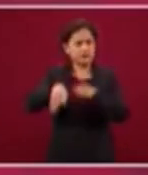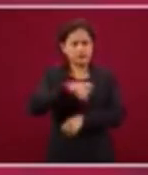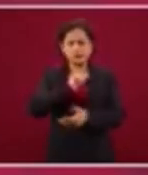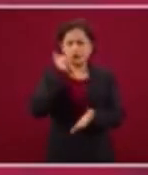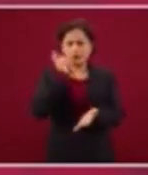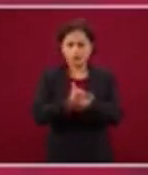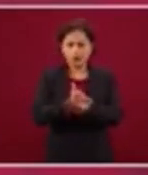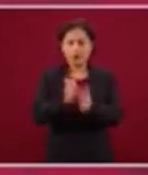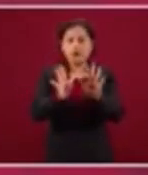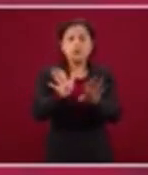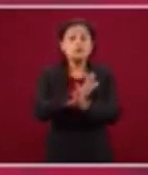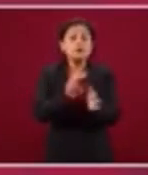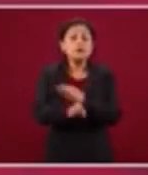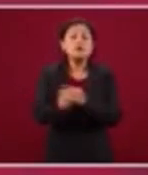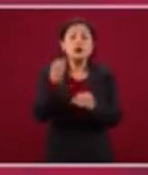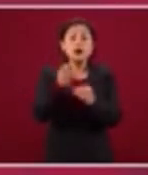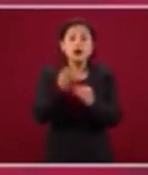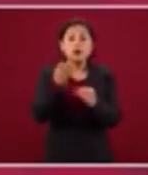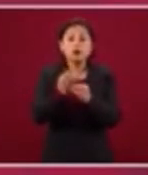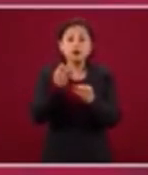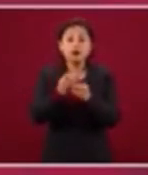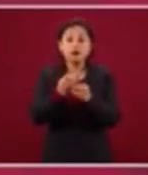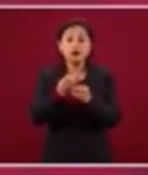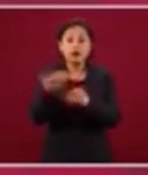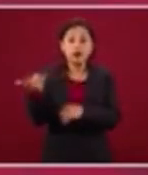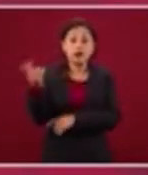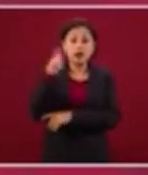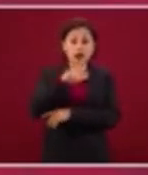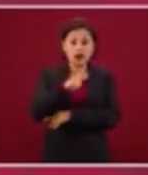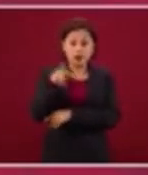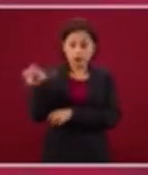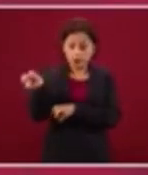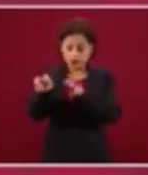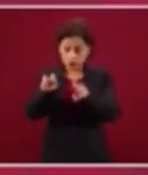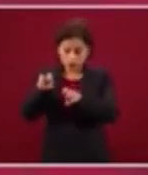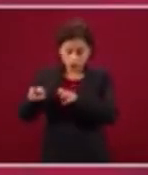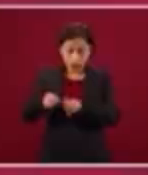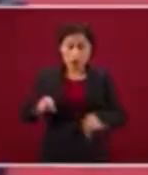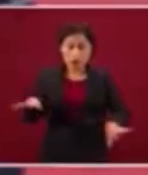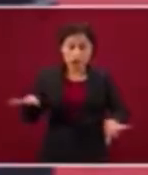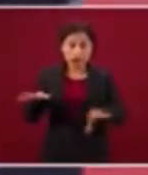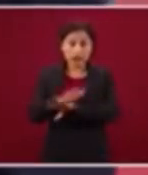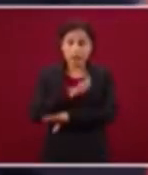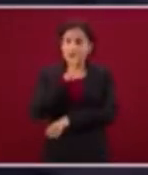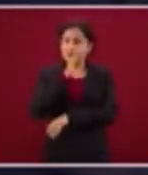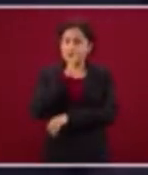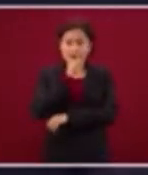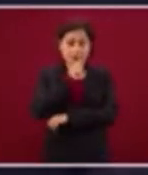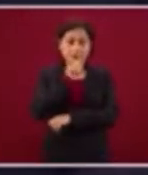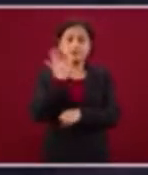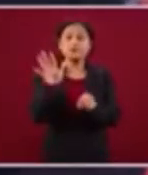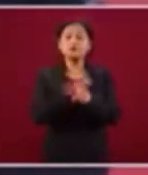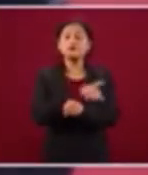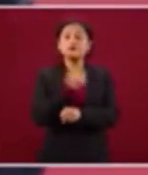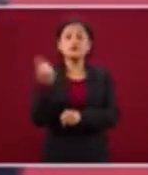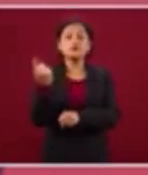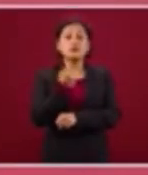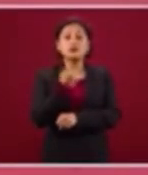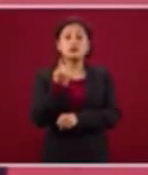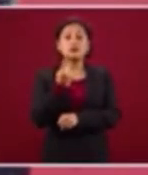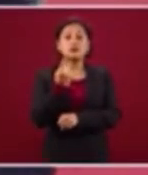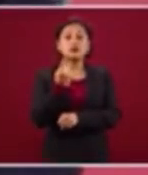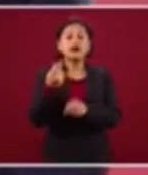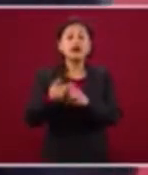sillas que tienen los otros aviones, porque está hecho con